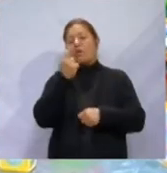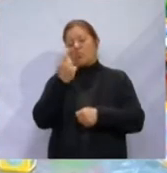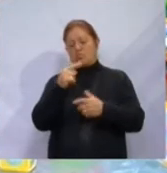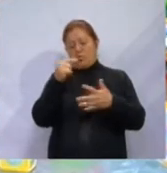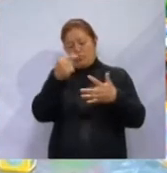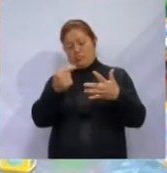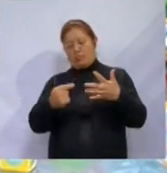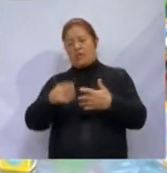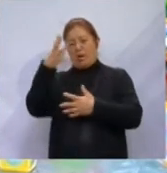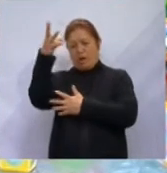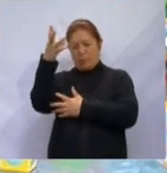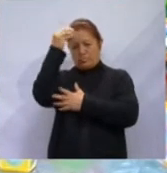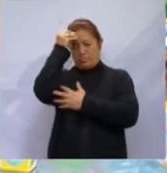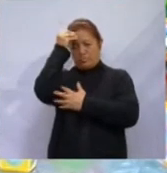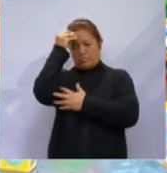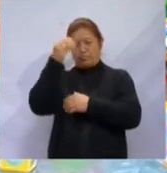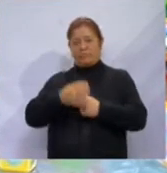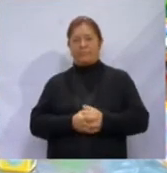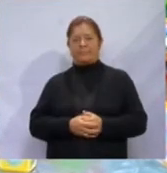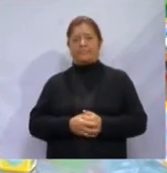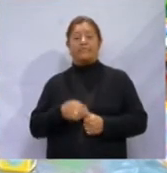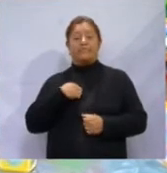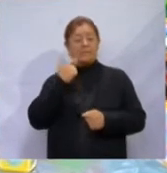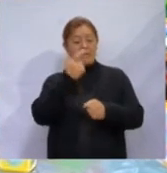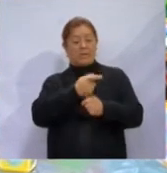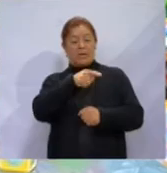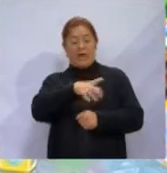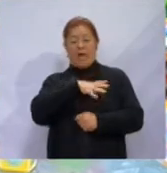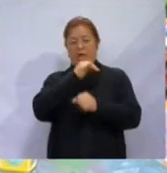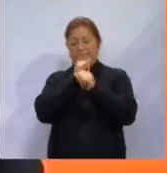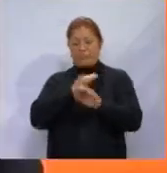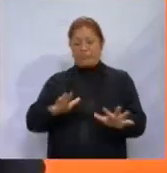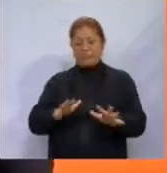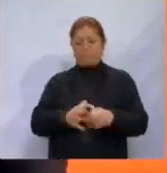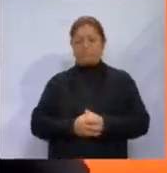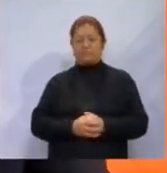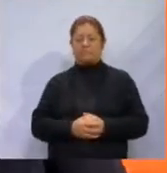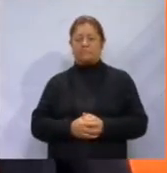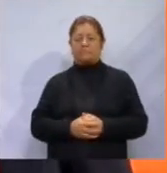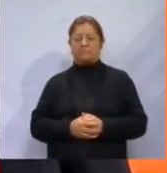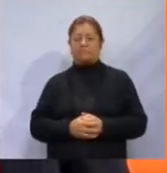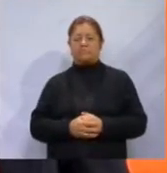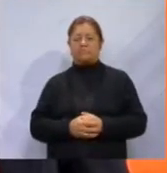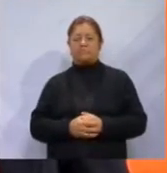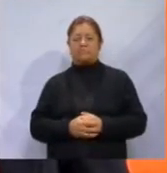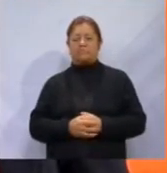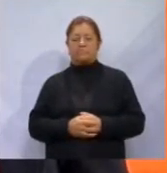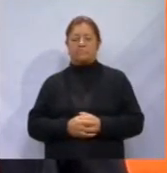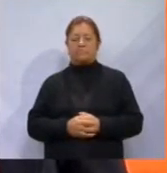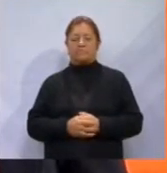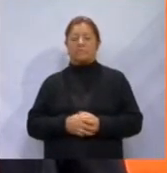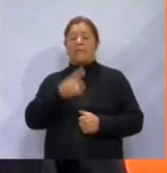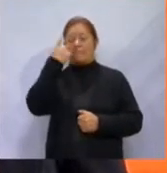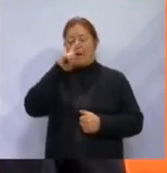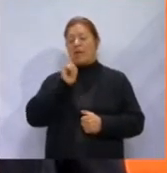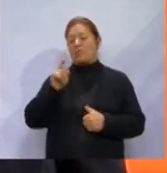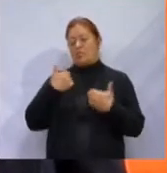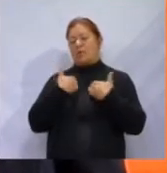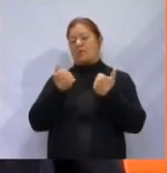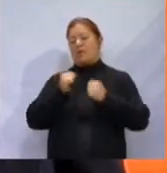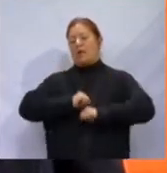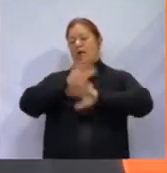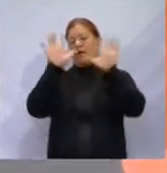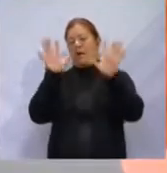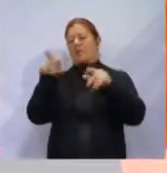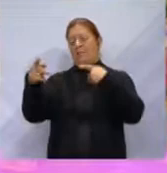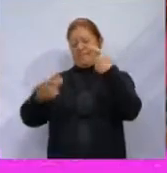¿Sí? Aquí podemos encontrar dicha información. Para que te quede un poquito más claro lo que